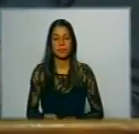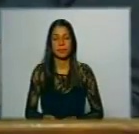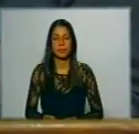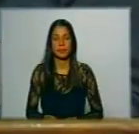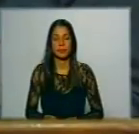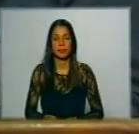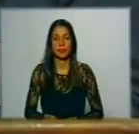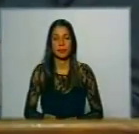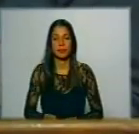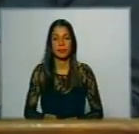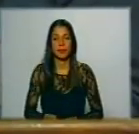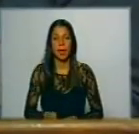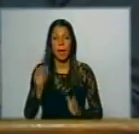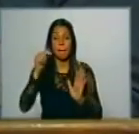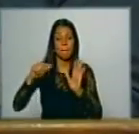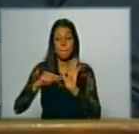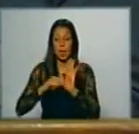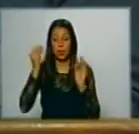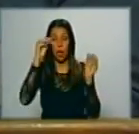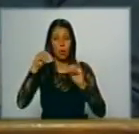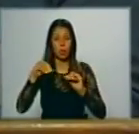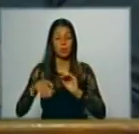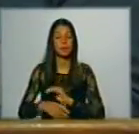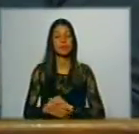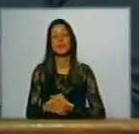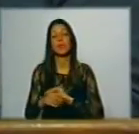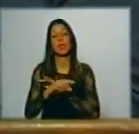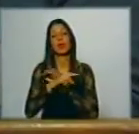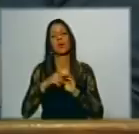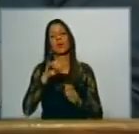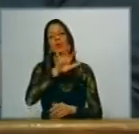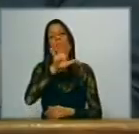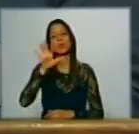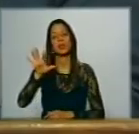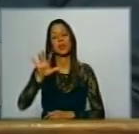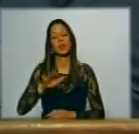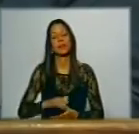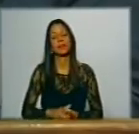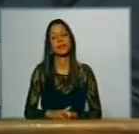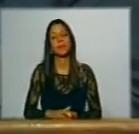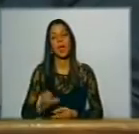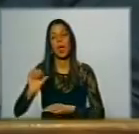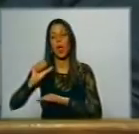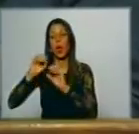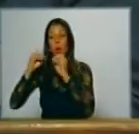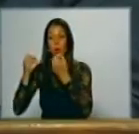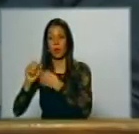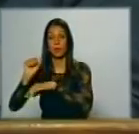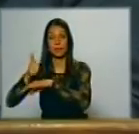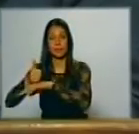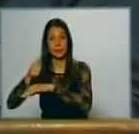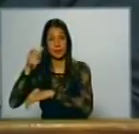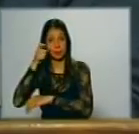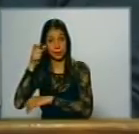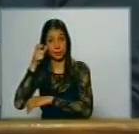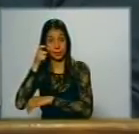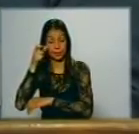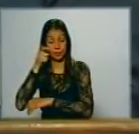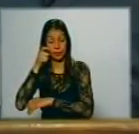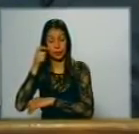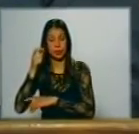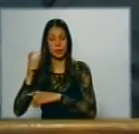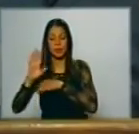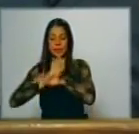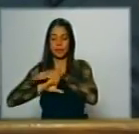Establecimiento y marcaje de precios. Artículo 55. La Superintendencia Nacional para la Defensa de los